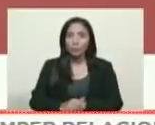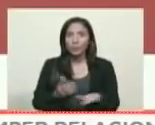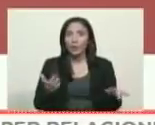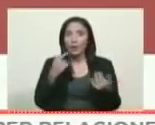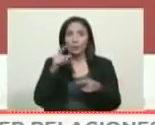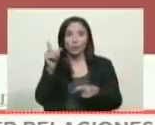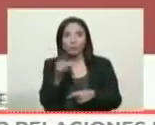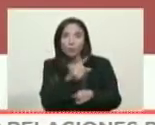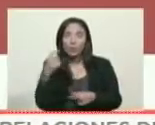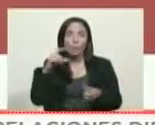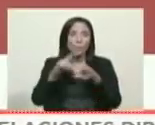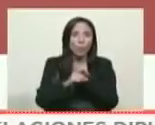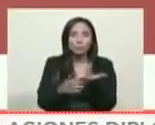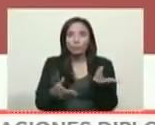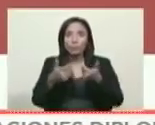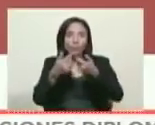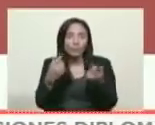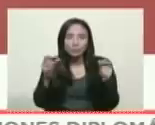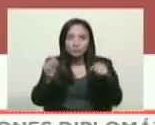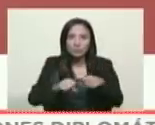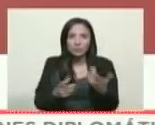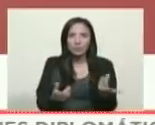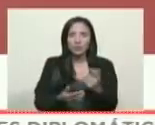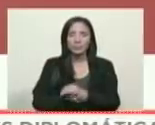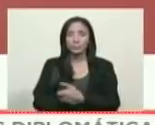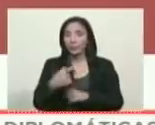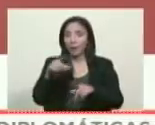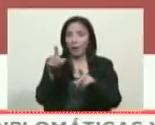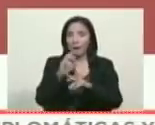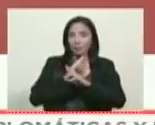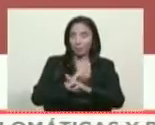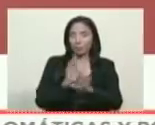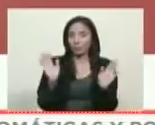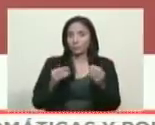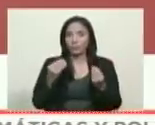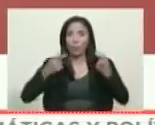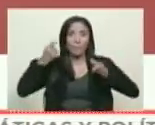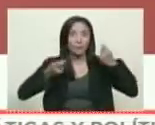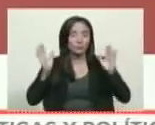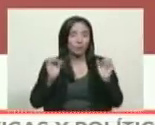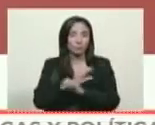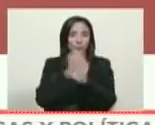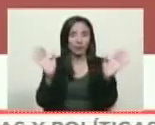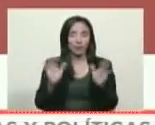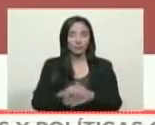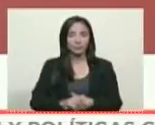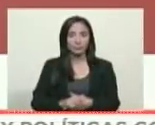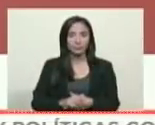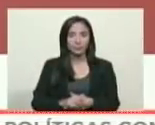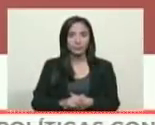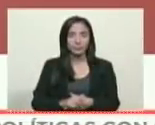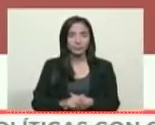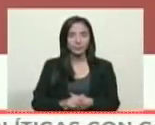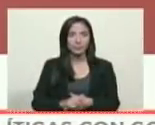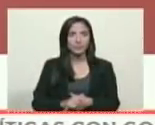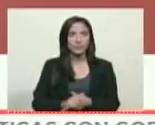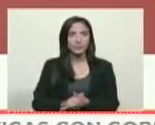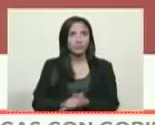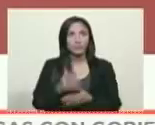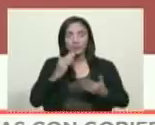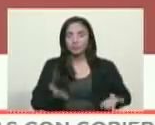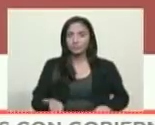esposo, usted le hace una pregunta y deja de pestañear, está construyendo una mentira. Aquí están los